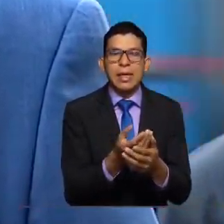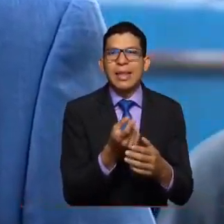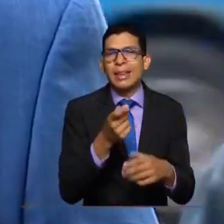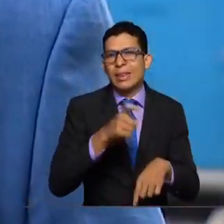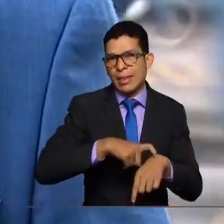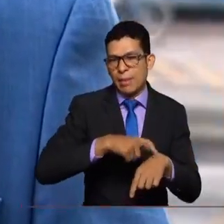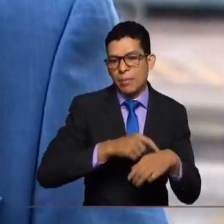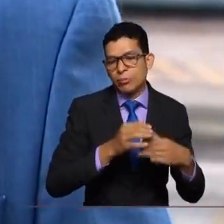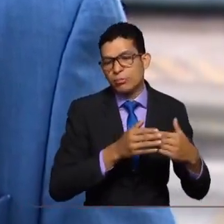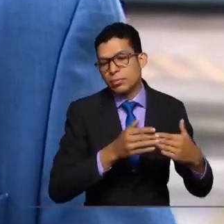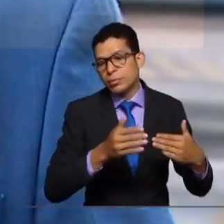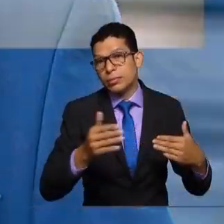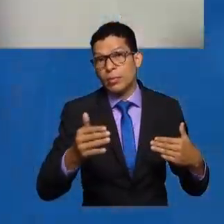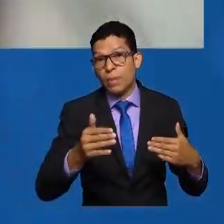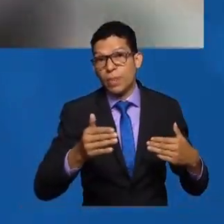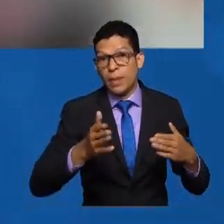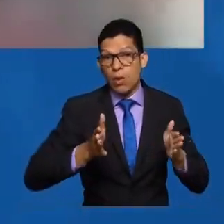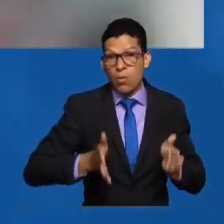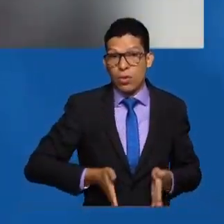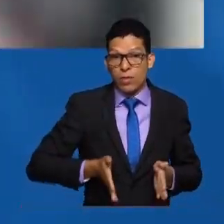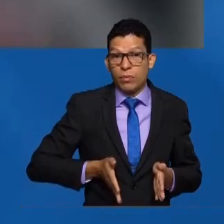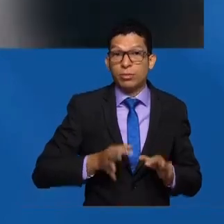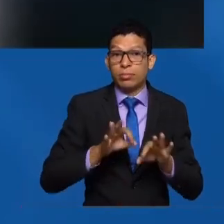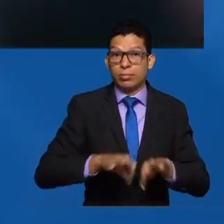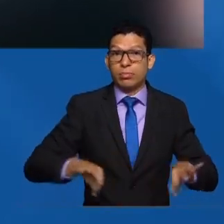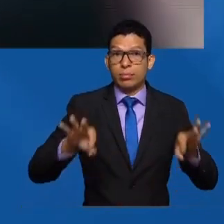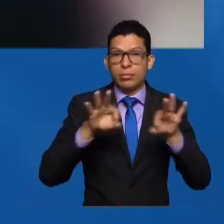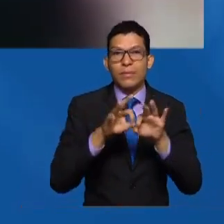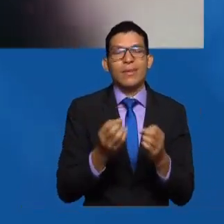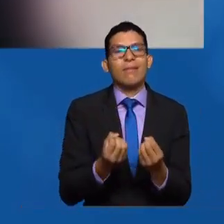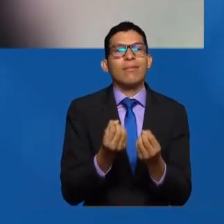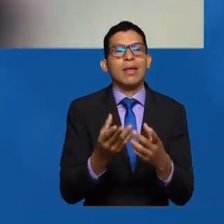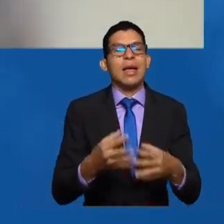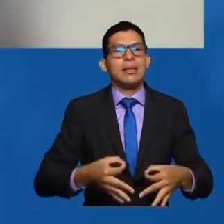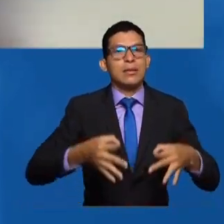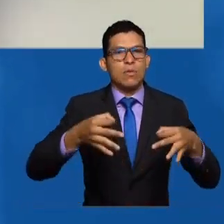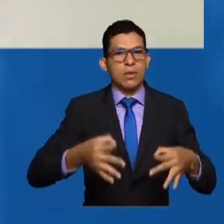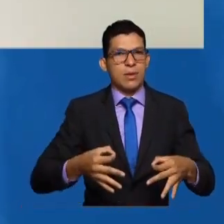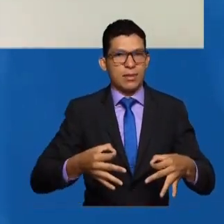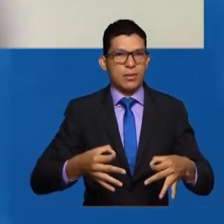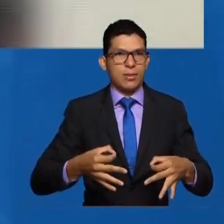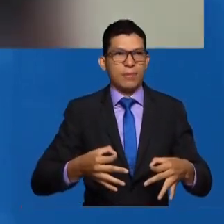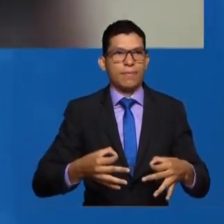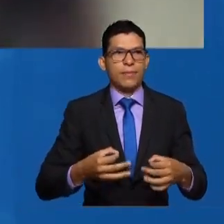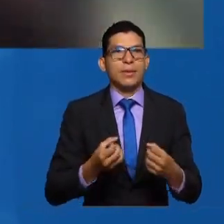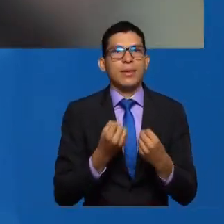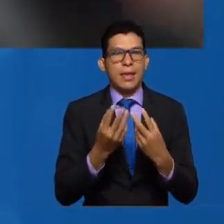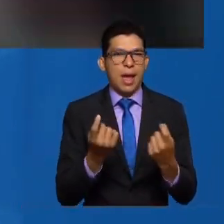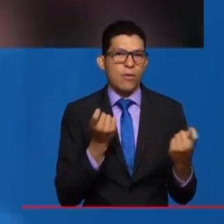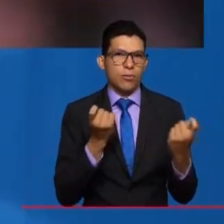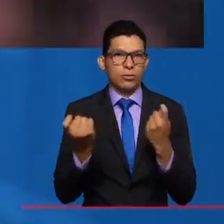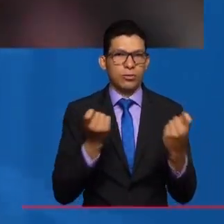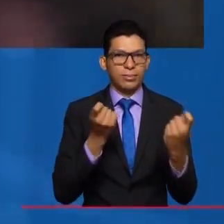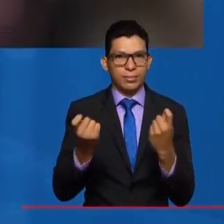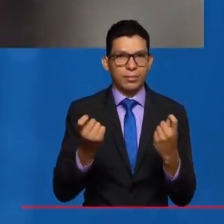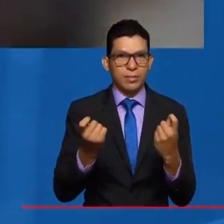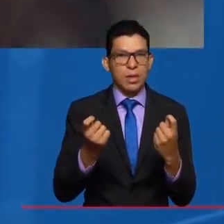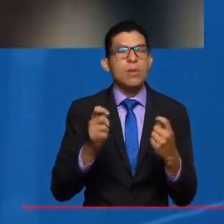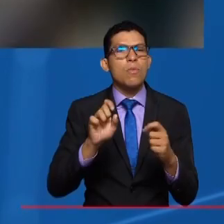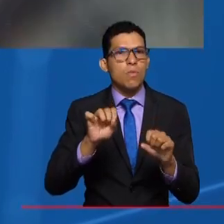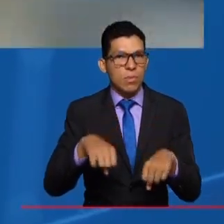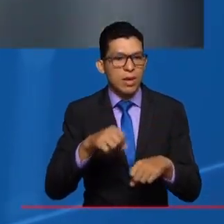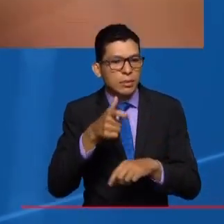unos días porque el uniforme también tiene algo que es muy importante genera seguridad genera control y se puede hacer